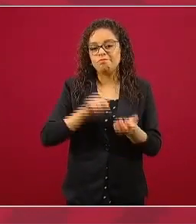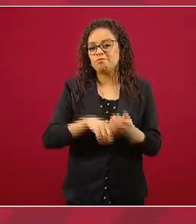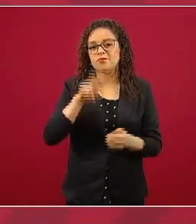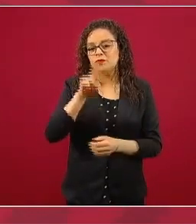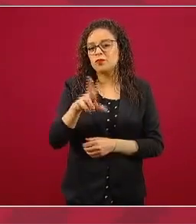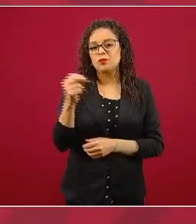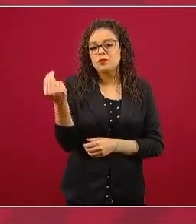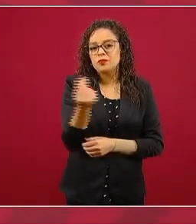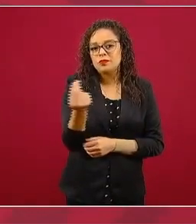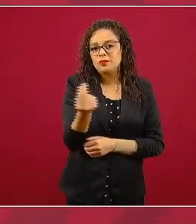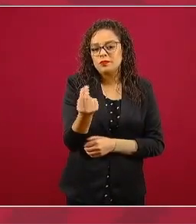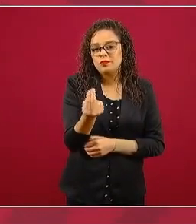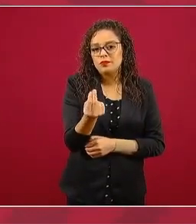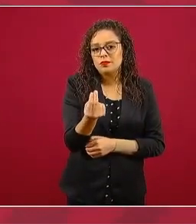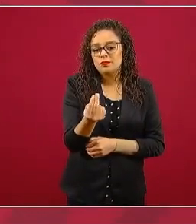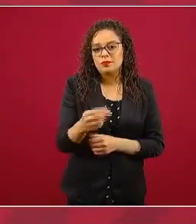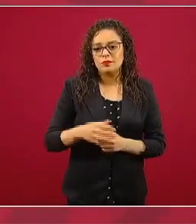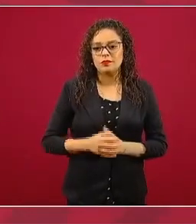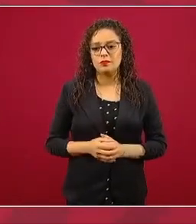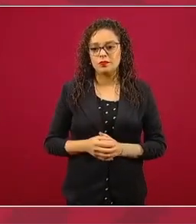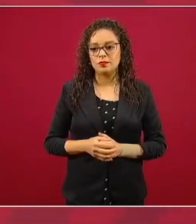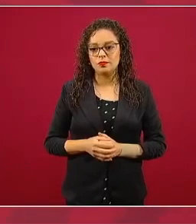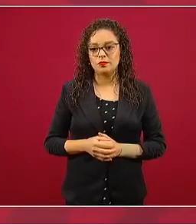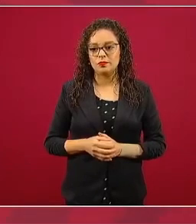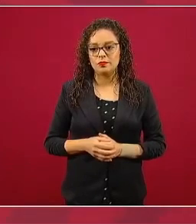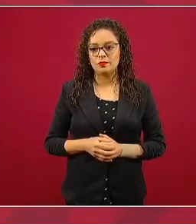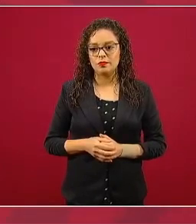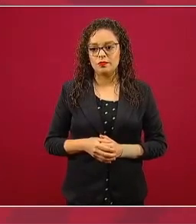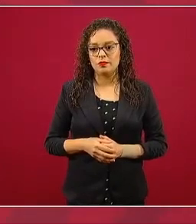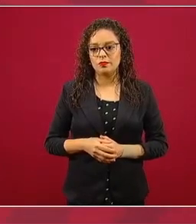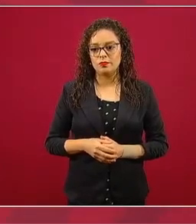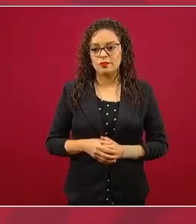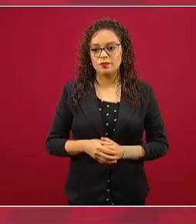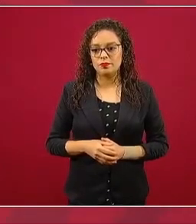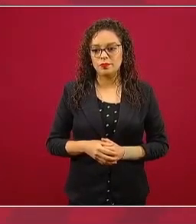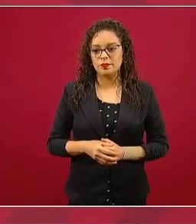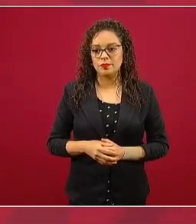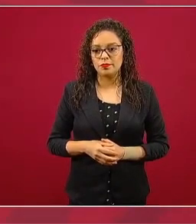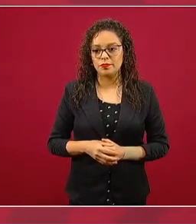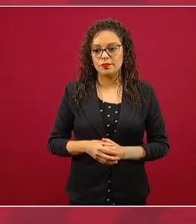necesitamos, no son tan